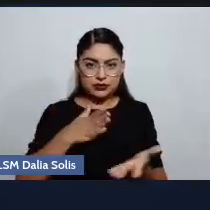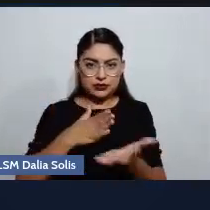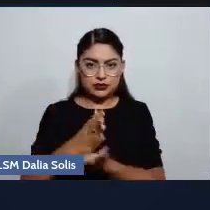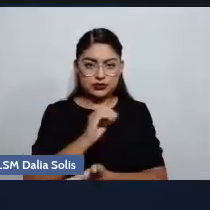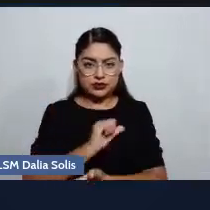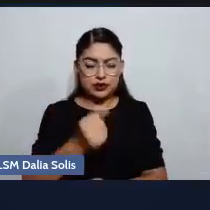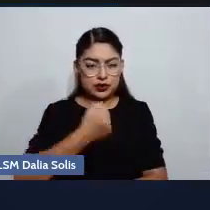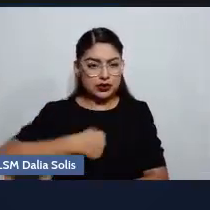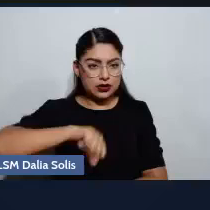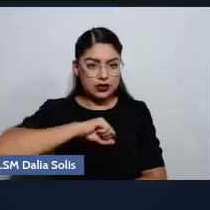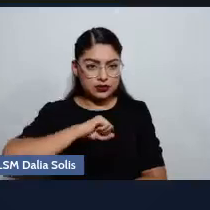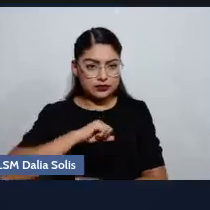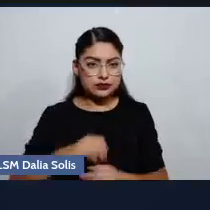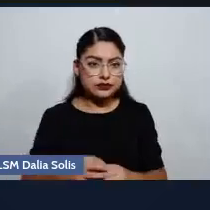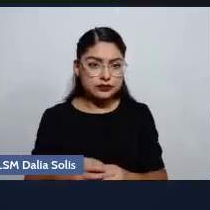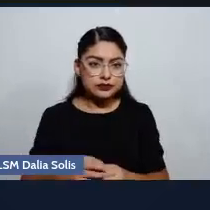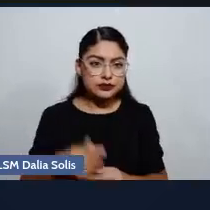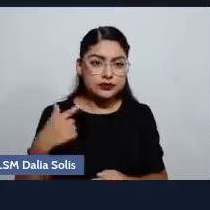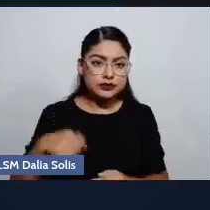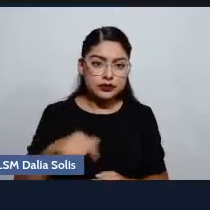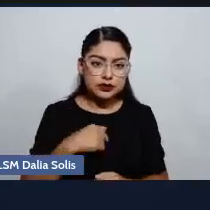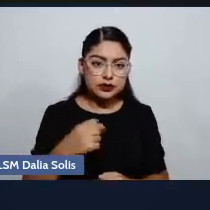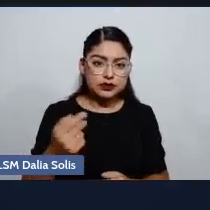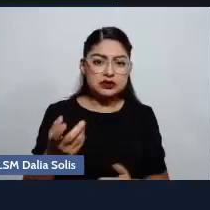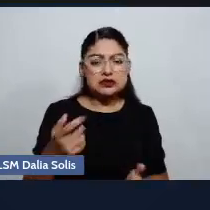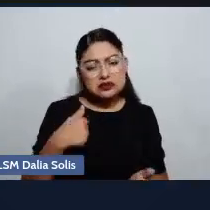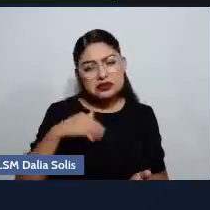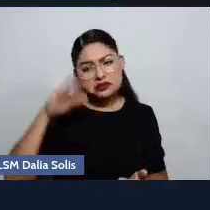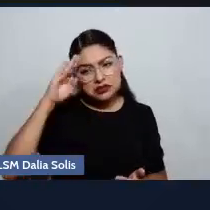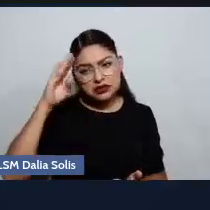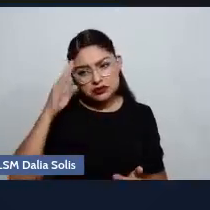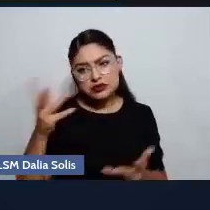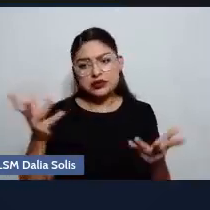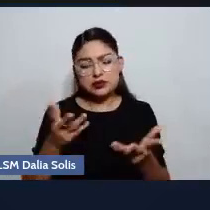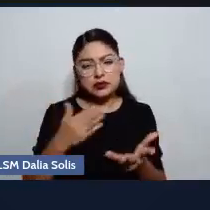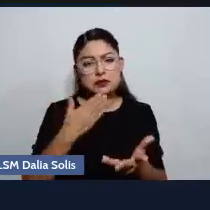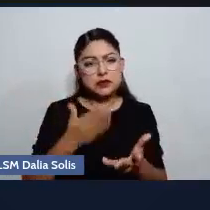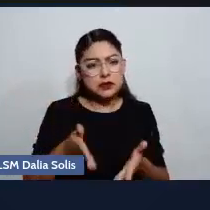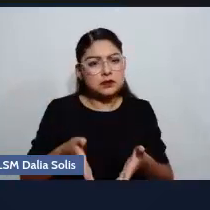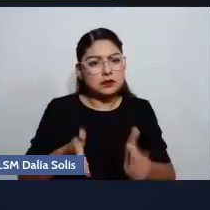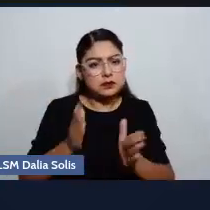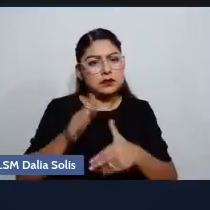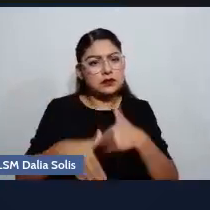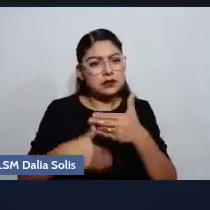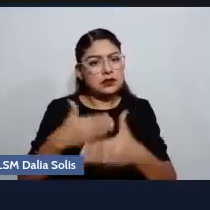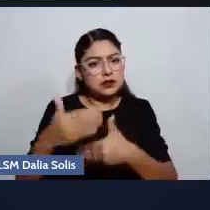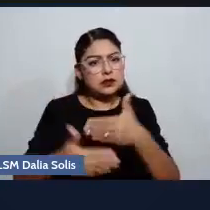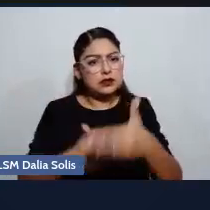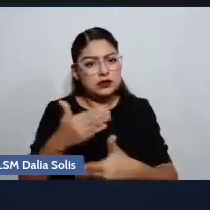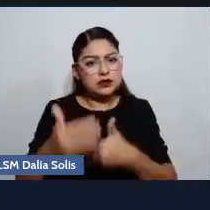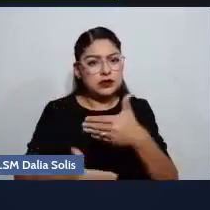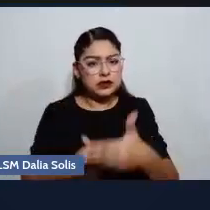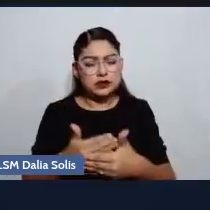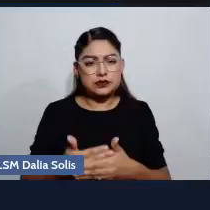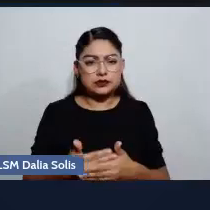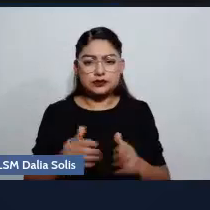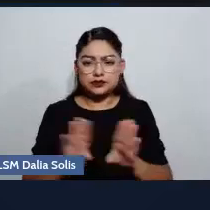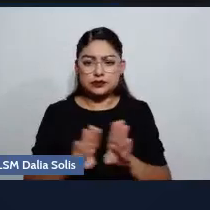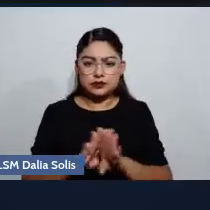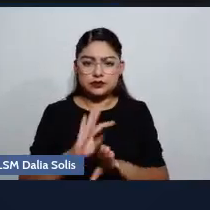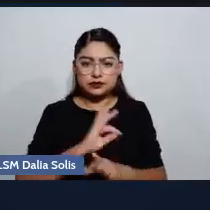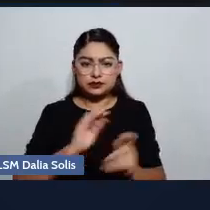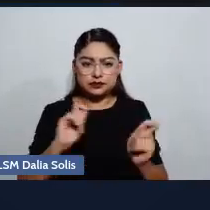que vamos por buen camino, ¿no? O sea, el punto aquí es más bien ver cómo se va transformando, porque como les decía al